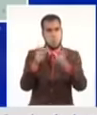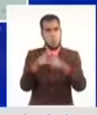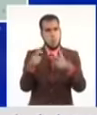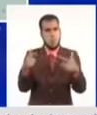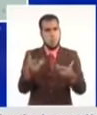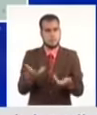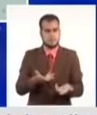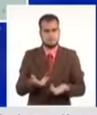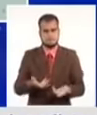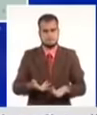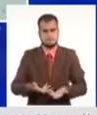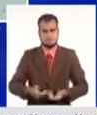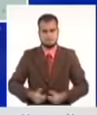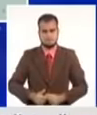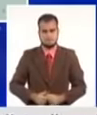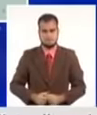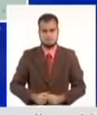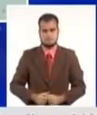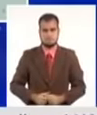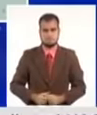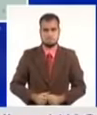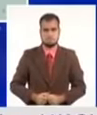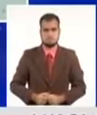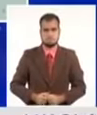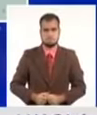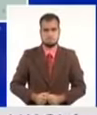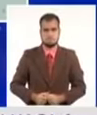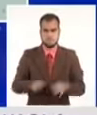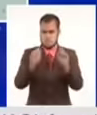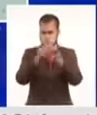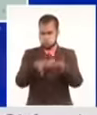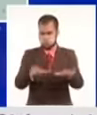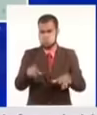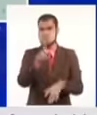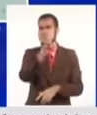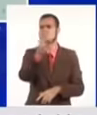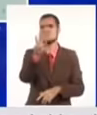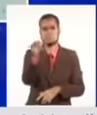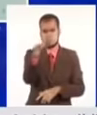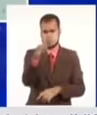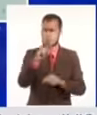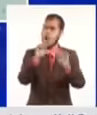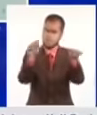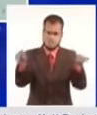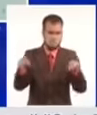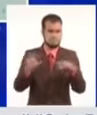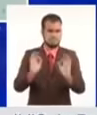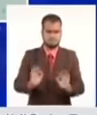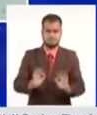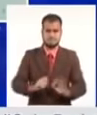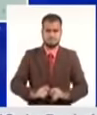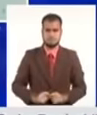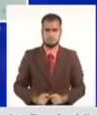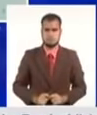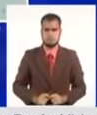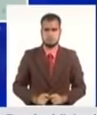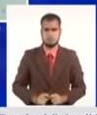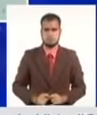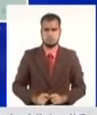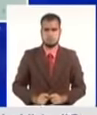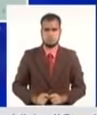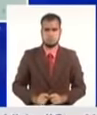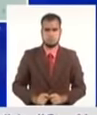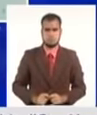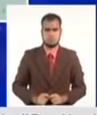incidencia muy elevada, disperso en sus 13 municipios, con las cifras mayores casi en todos, podemos